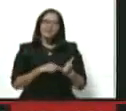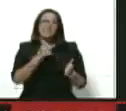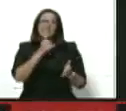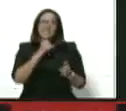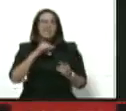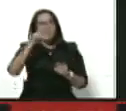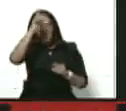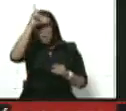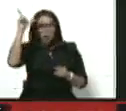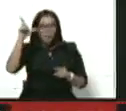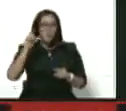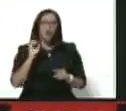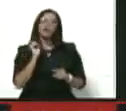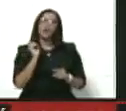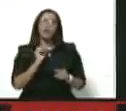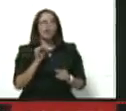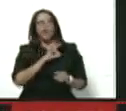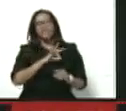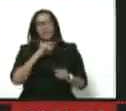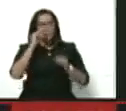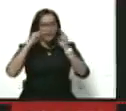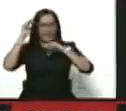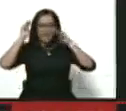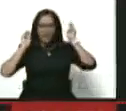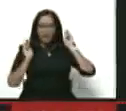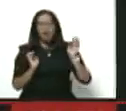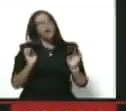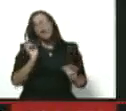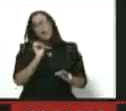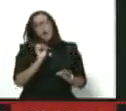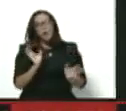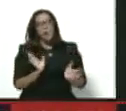Leopoldo López, en verdad, o la señora Machado, o